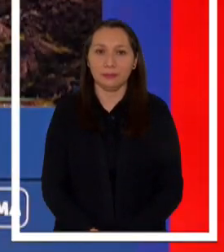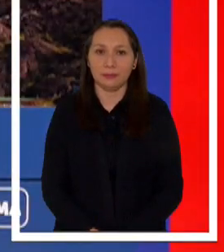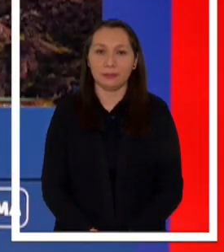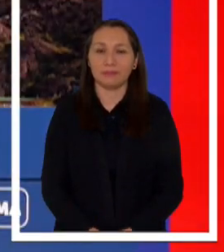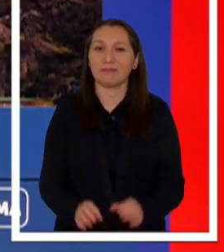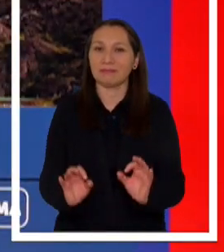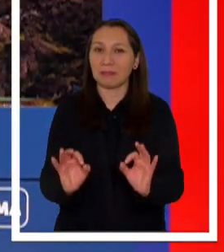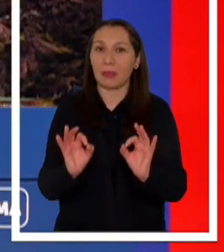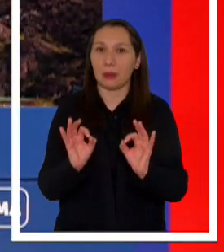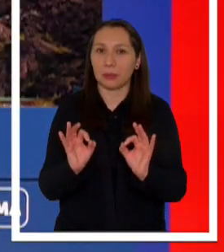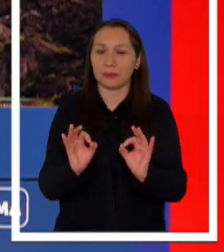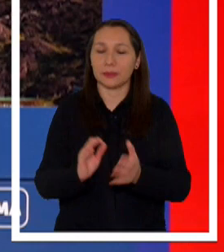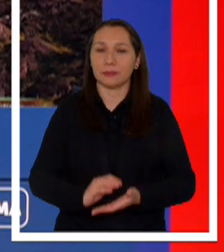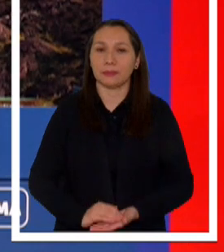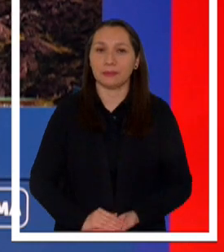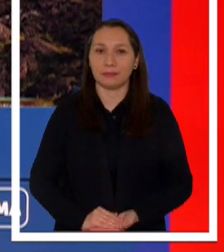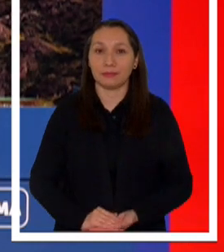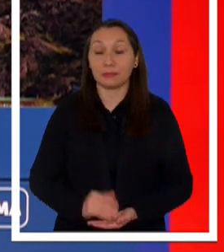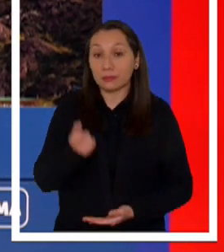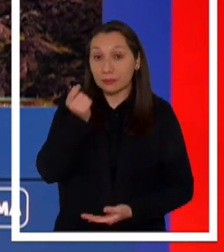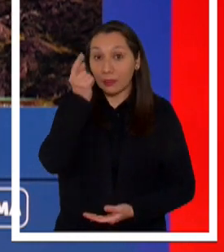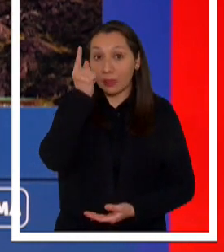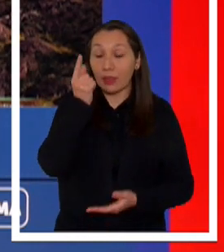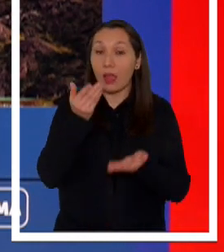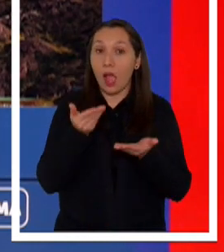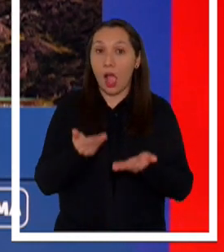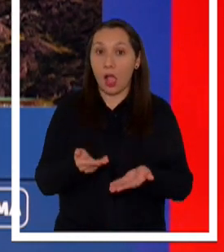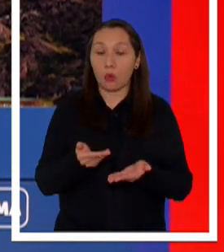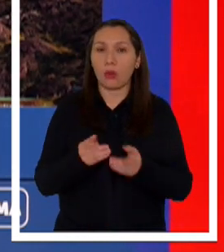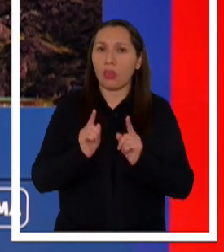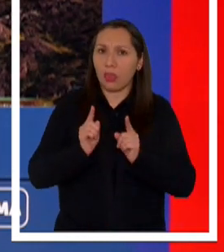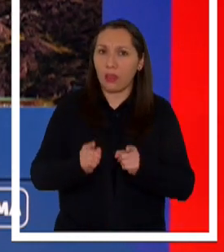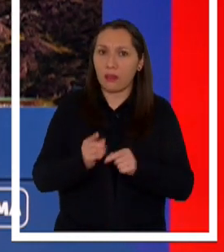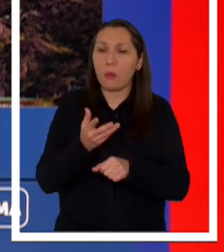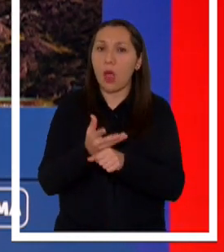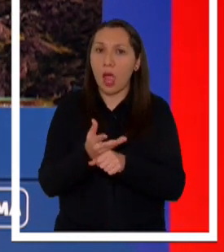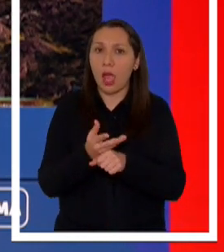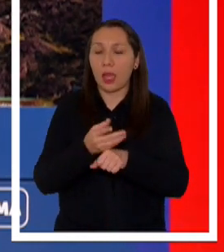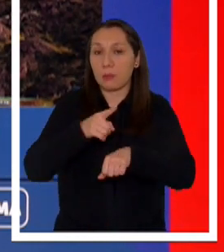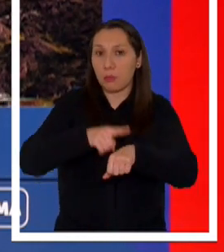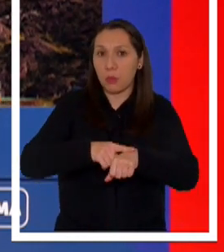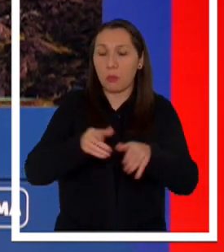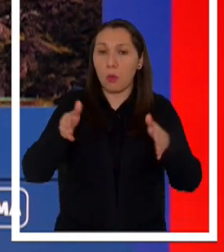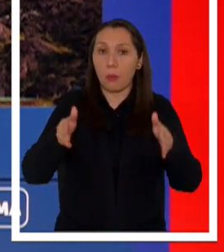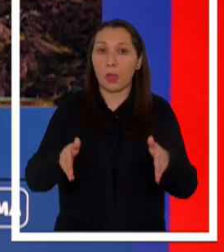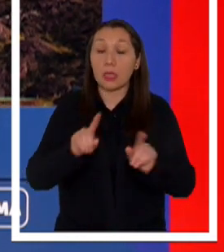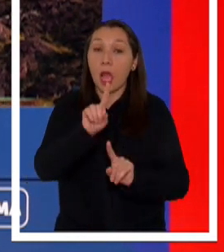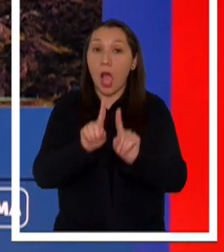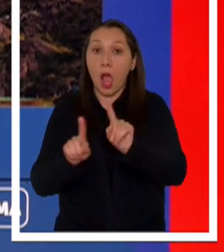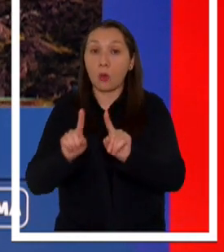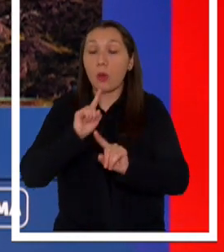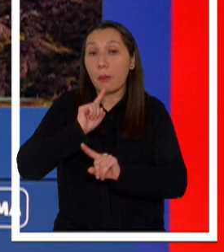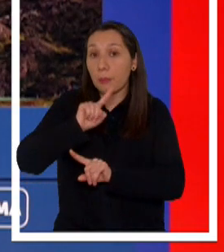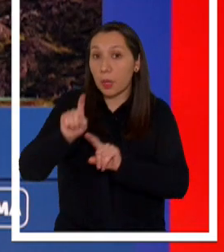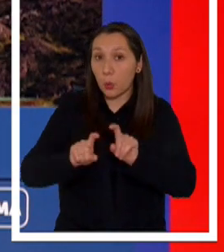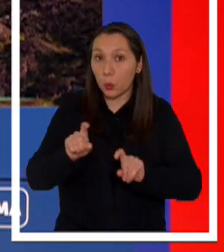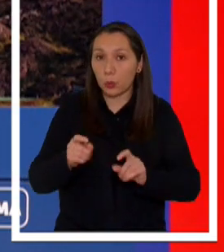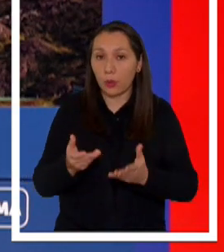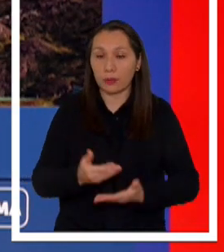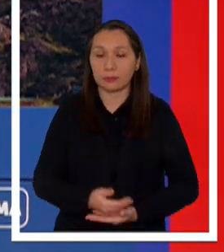perfecto entiendo que ahora debiéramos tener un espacio para algunas